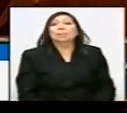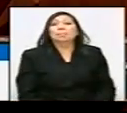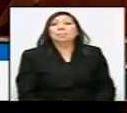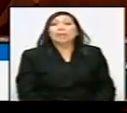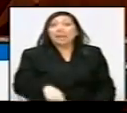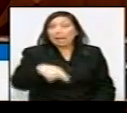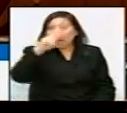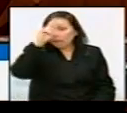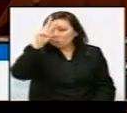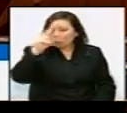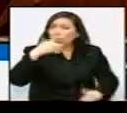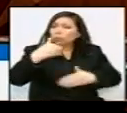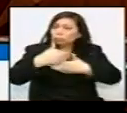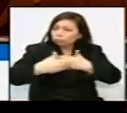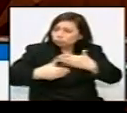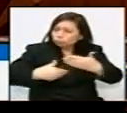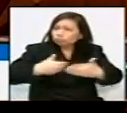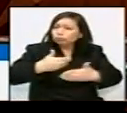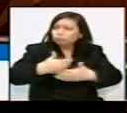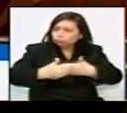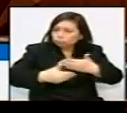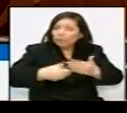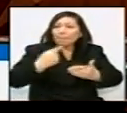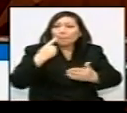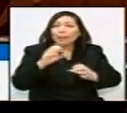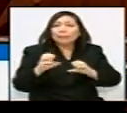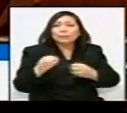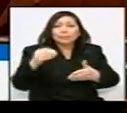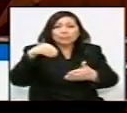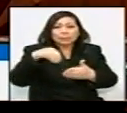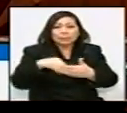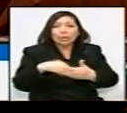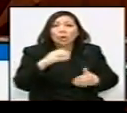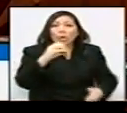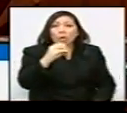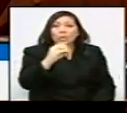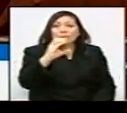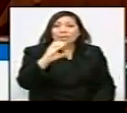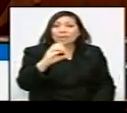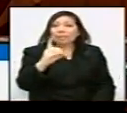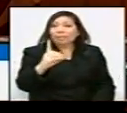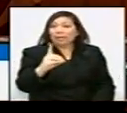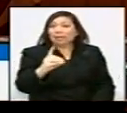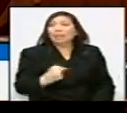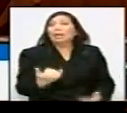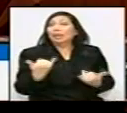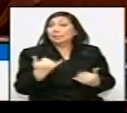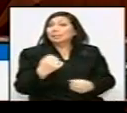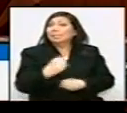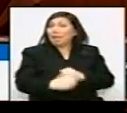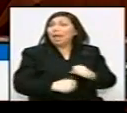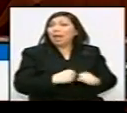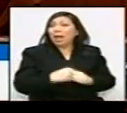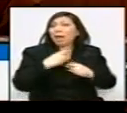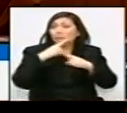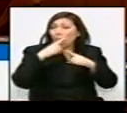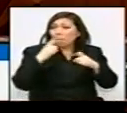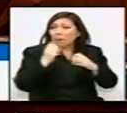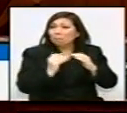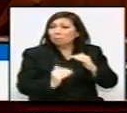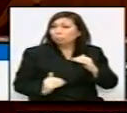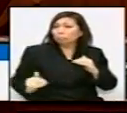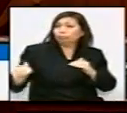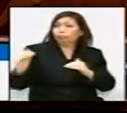Nuestro país sigue avanzando de manera consistente para ser miembro de la OCDE. En marzo de este año, superamos la